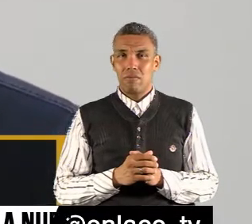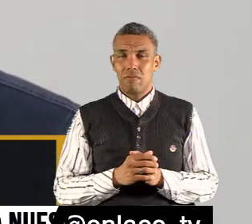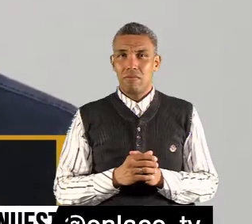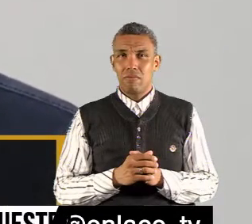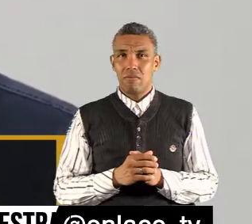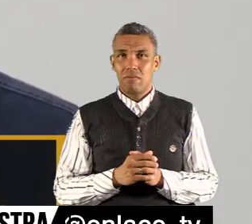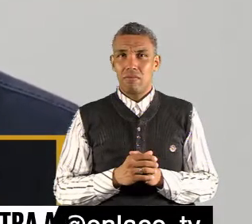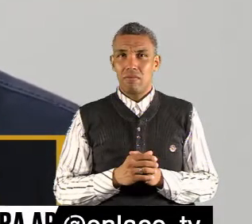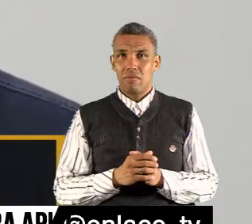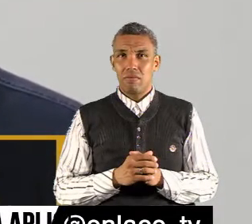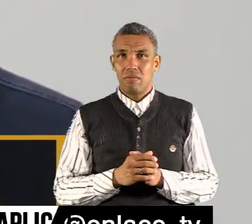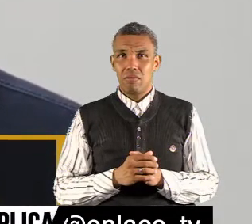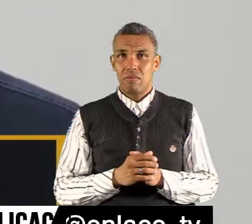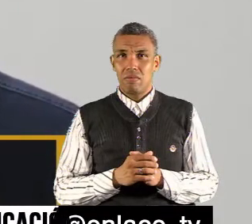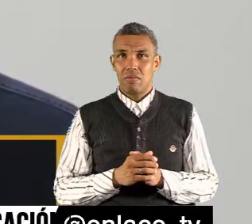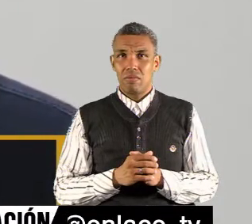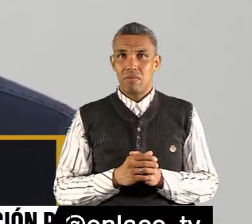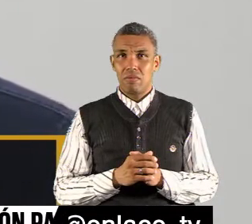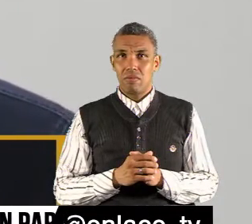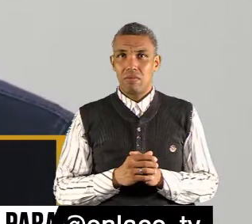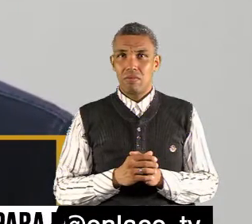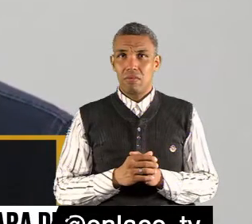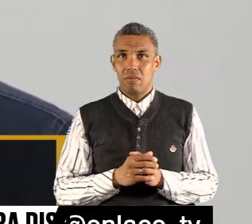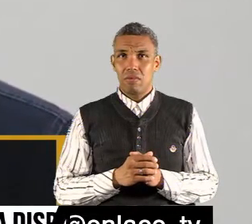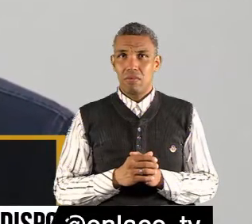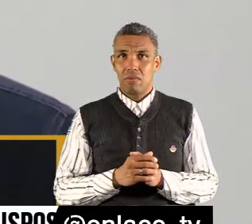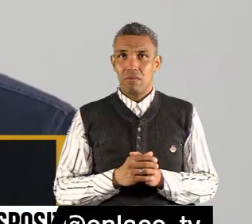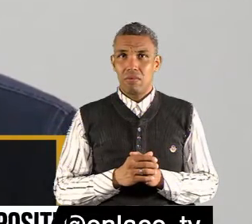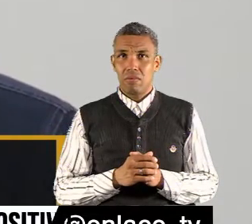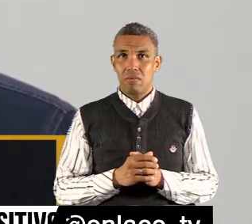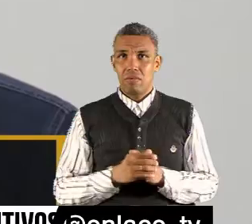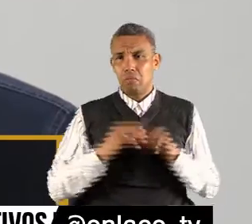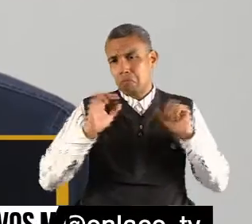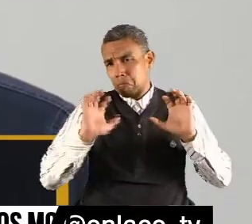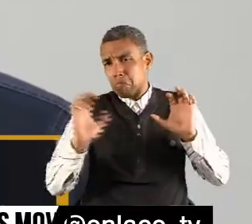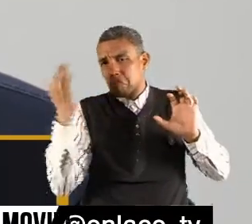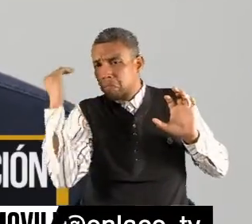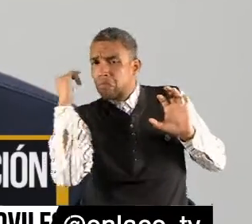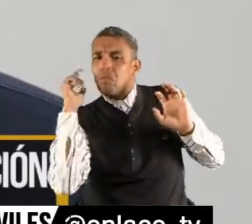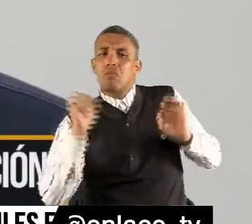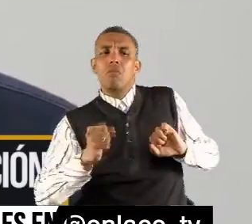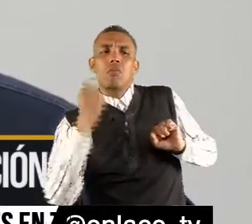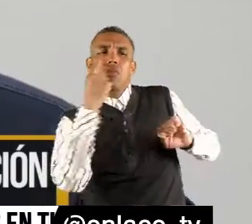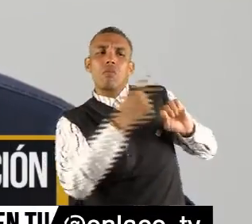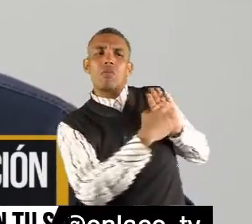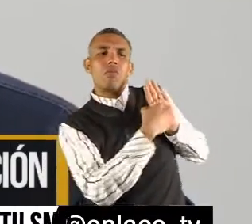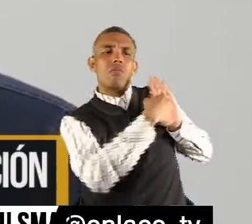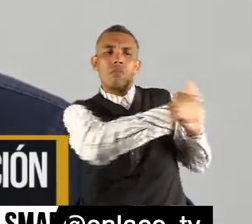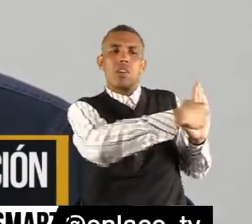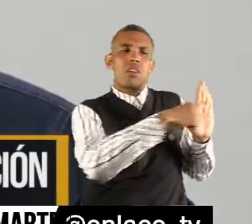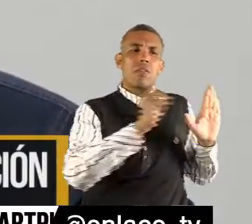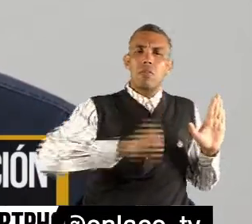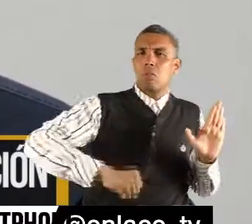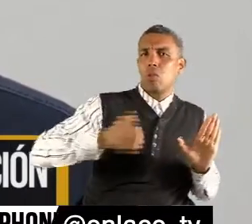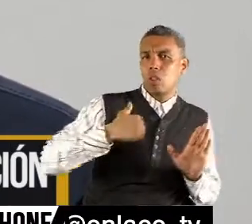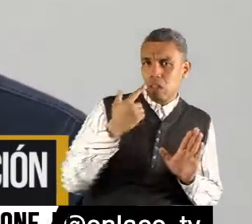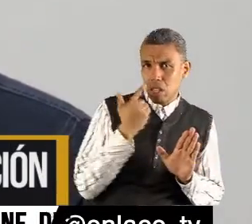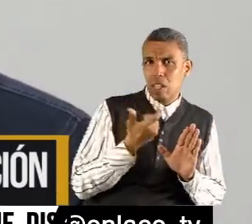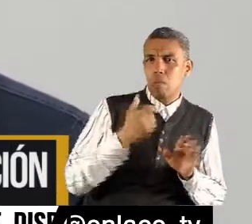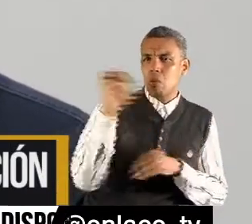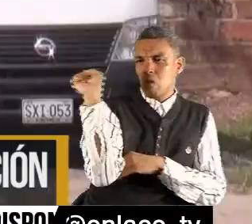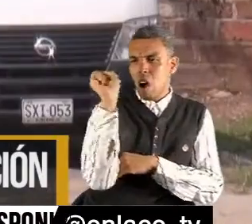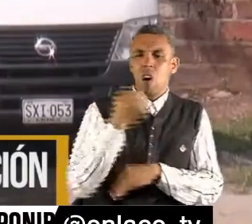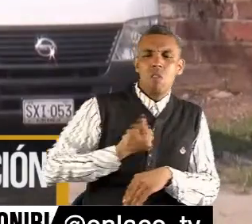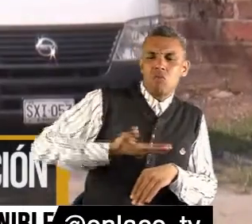demostrar el 50% de nuestra capacidad transportadora y que podían participar los vehículos de vinculados y asociados de